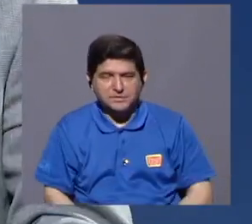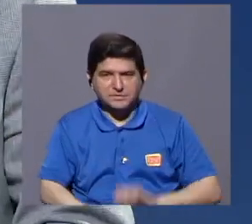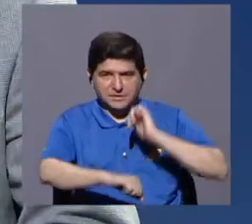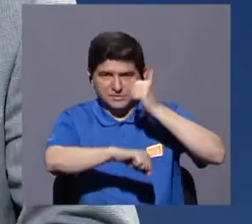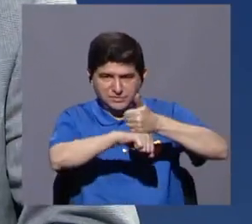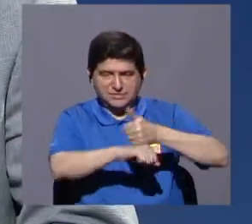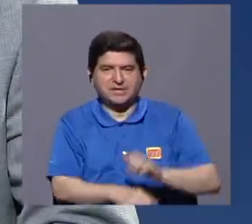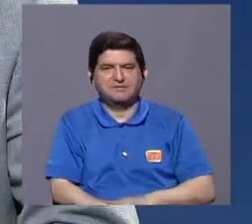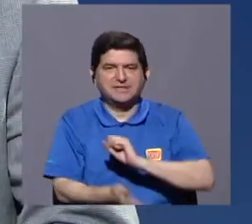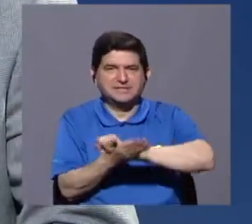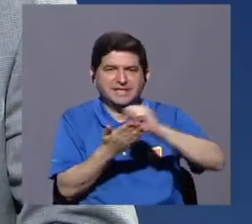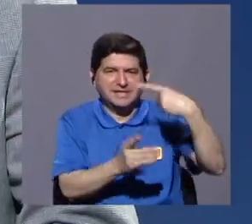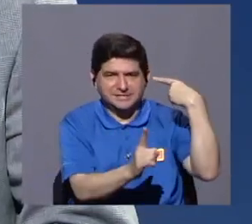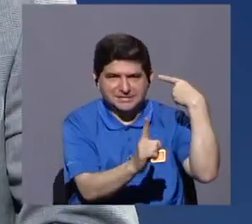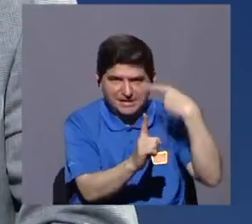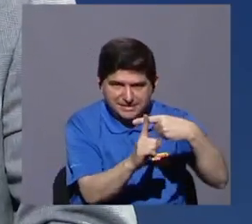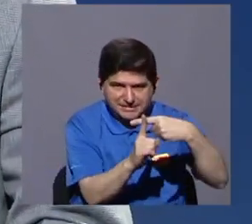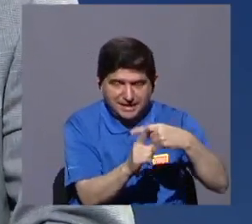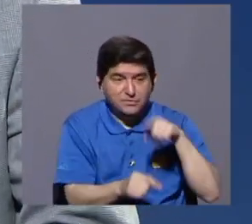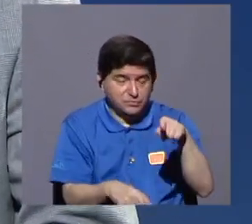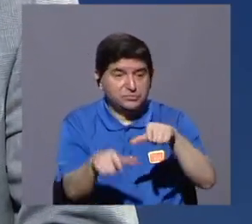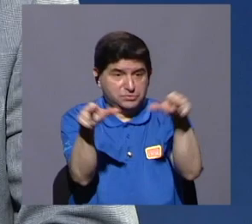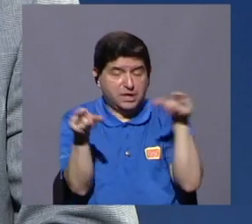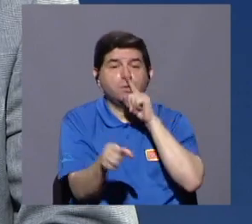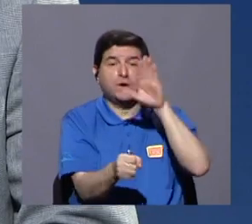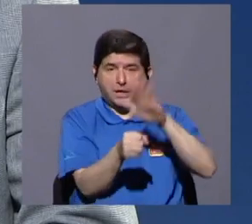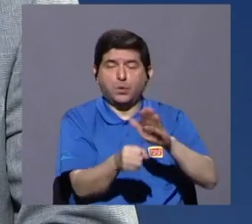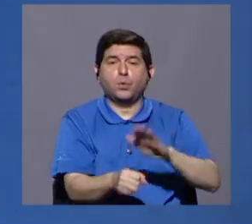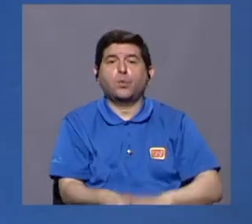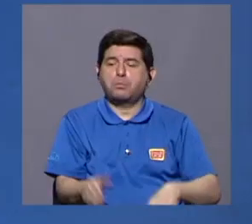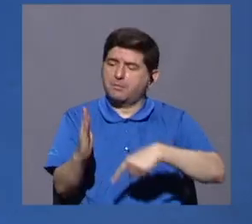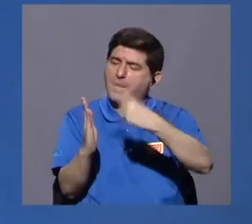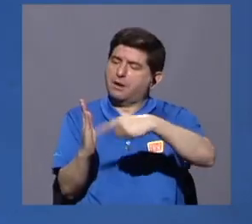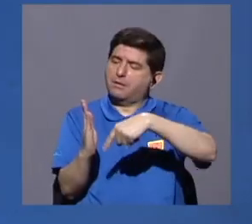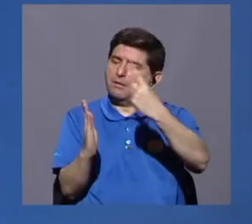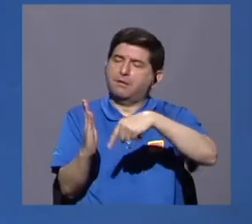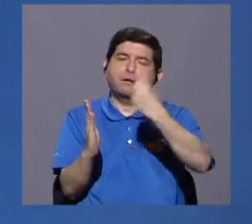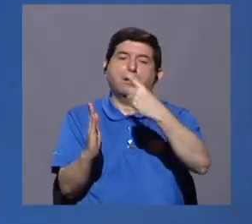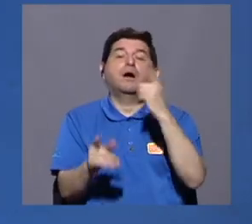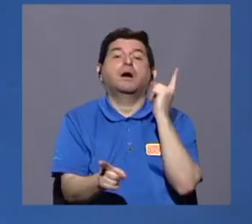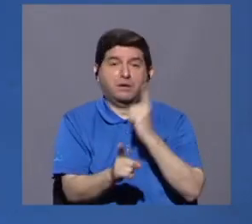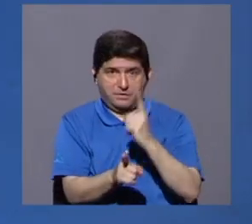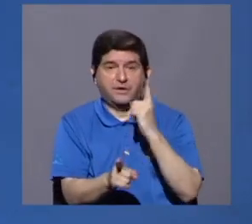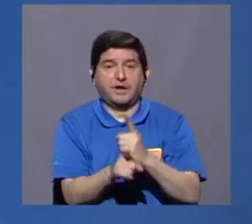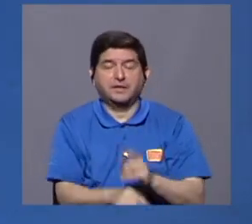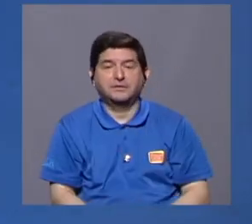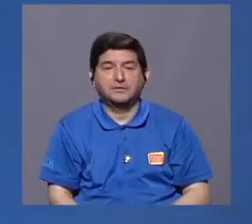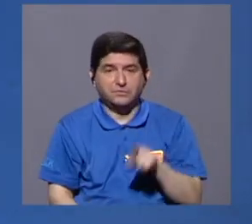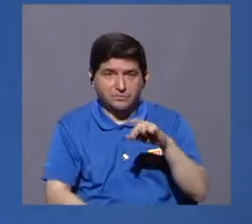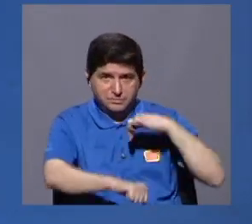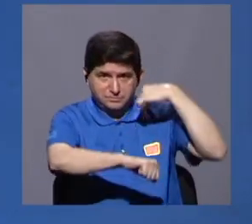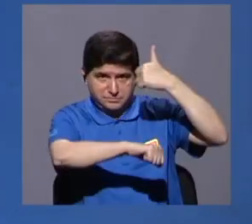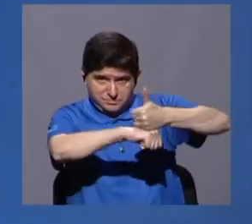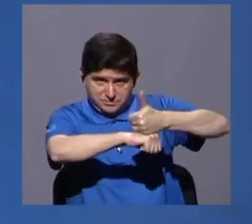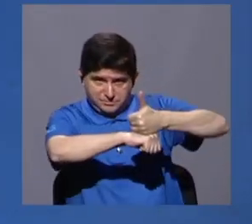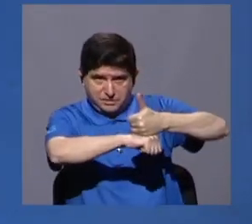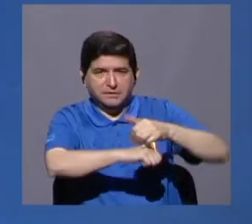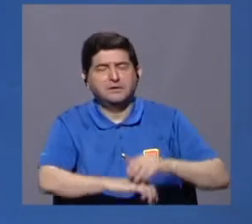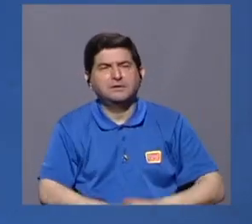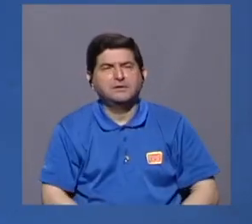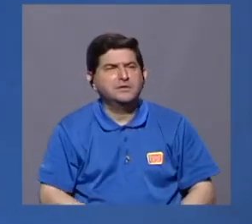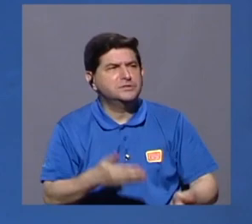santacrucero un lugar que reunía cierto tipo de requisitos claro ese es el lugar se definió desde desde